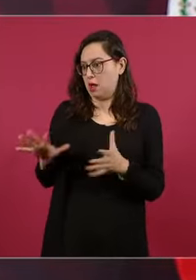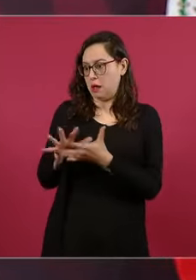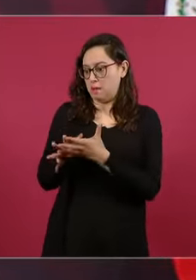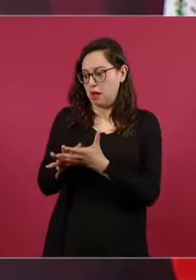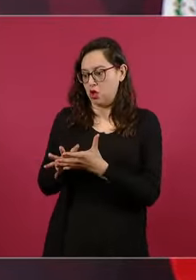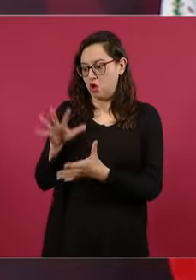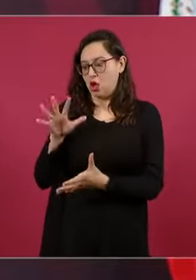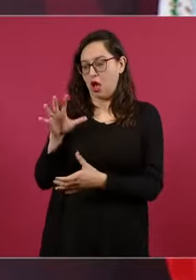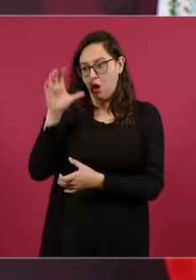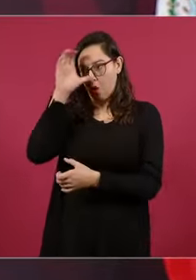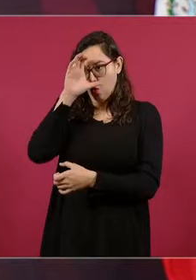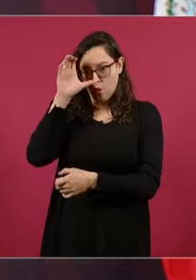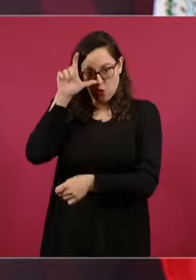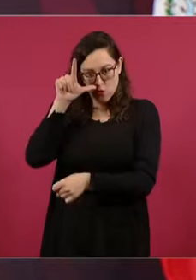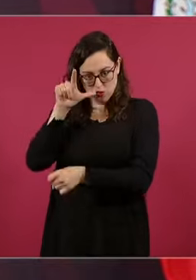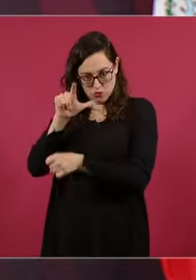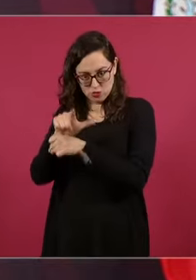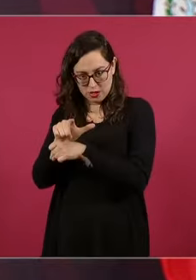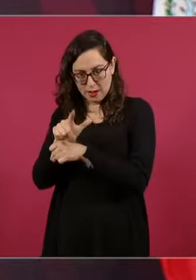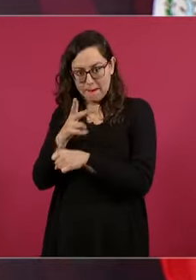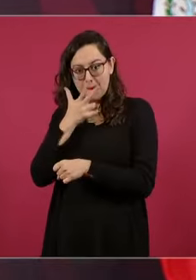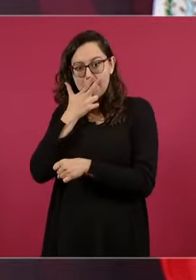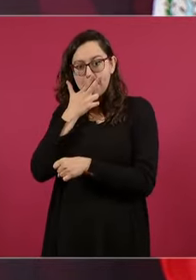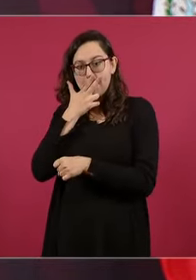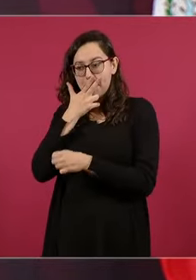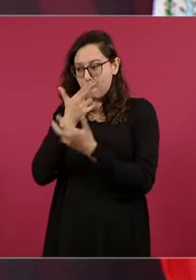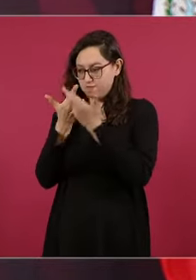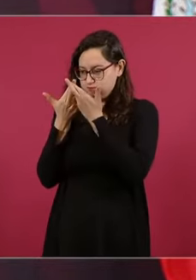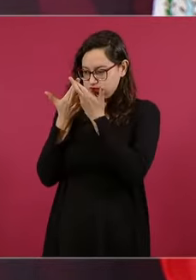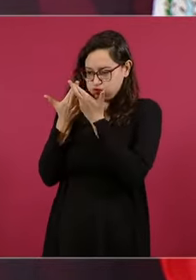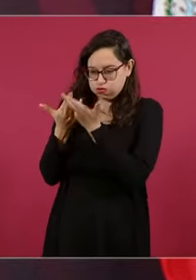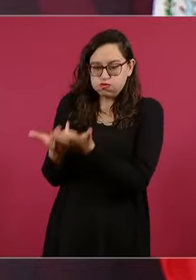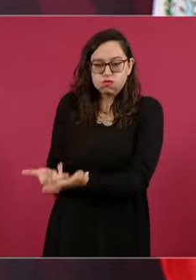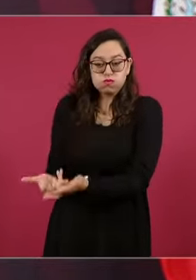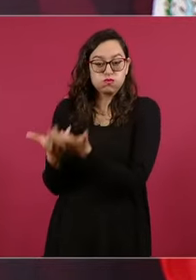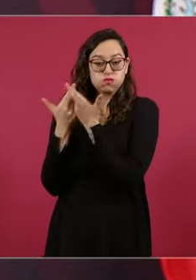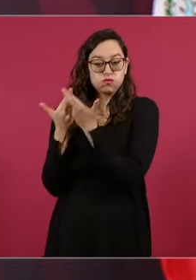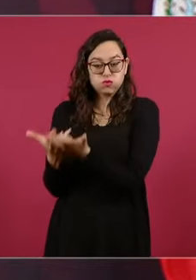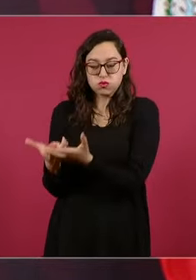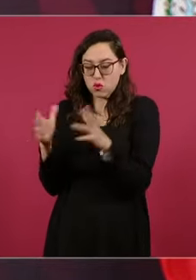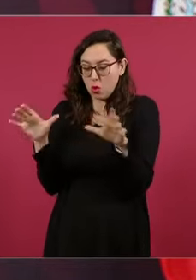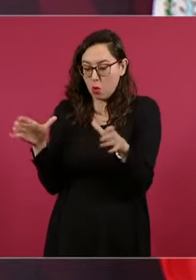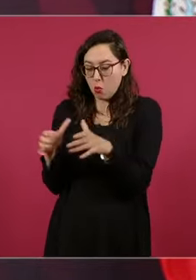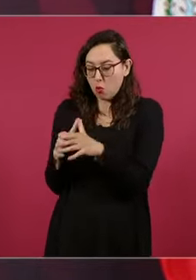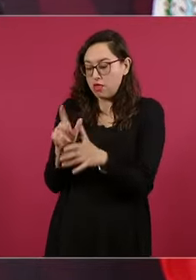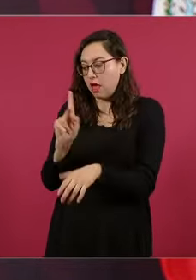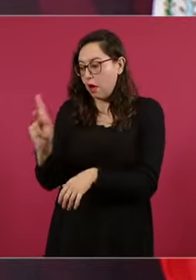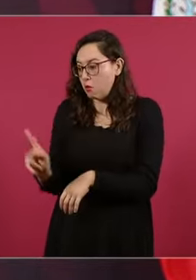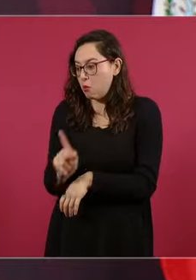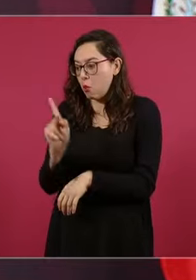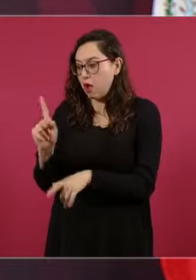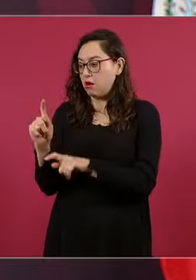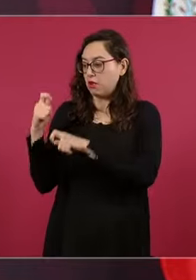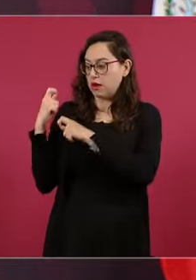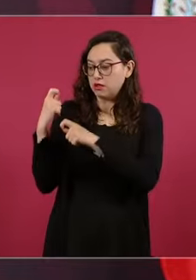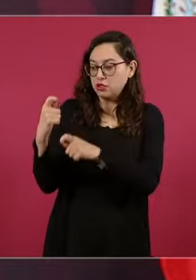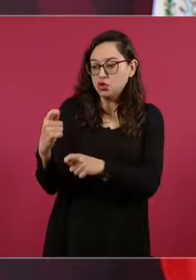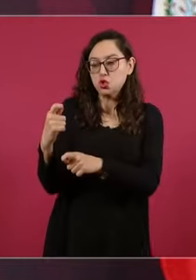me refiero a la cultura que hay en las comunidades y en los pueblos, las tradiciones, las